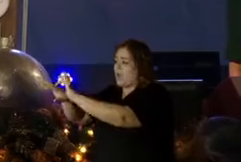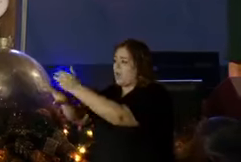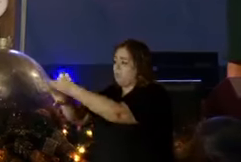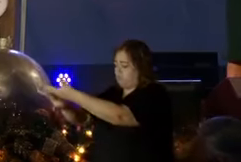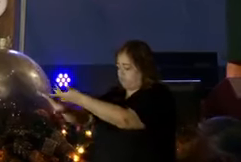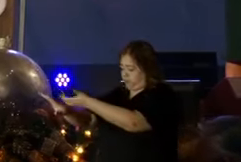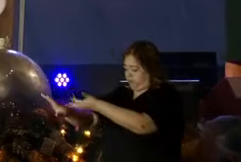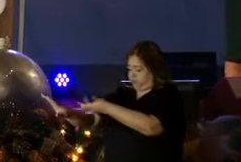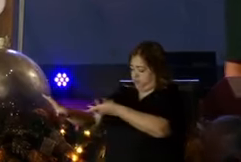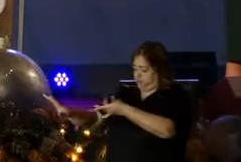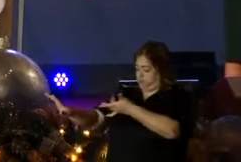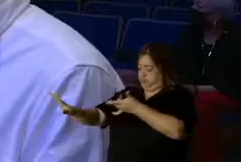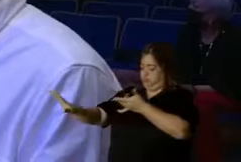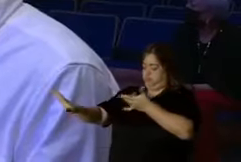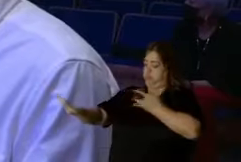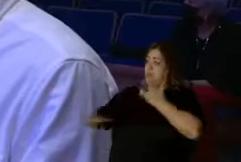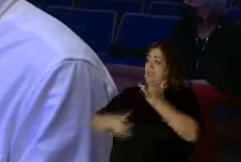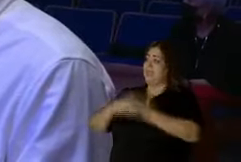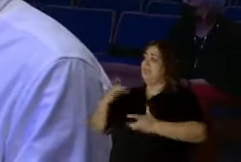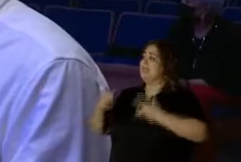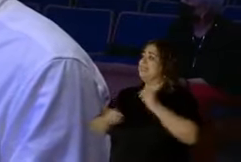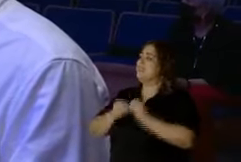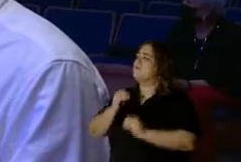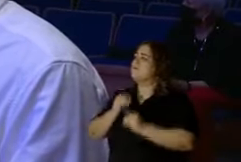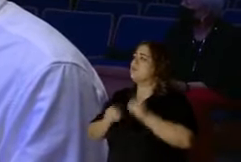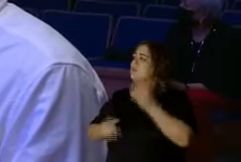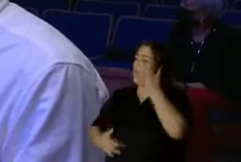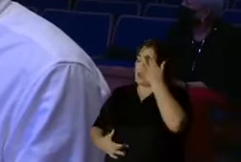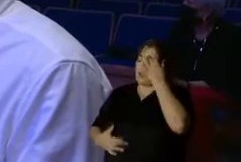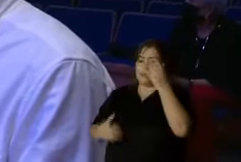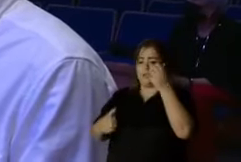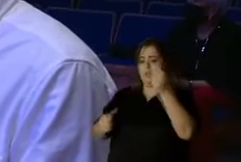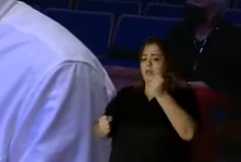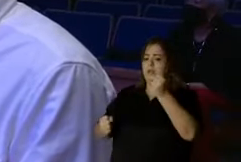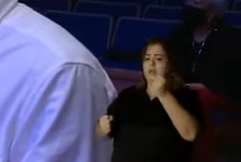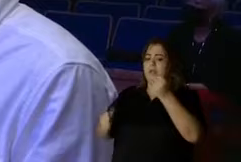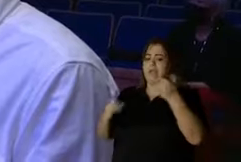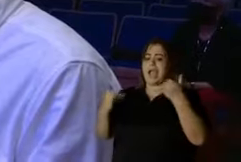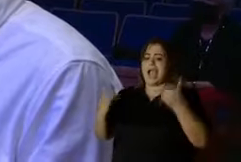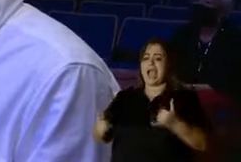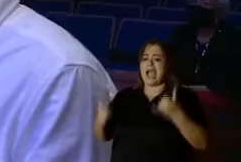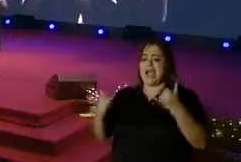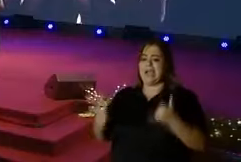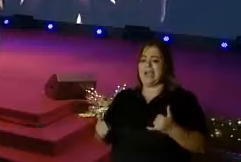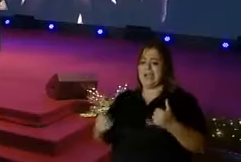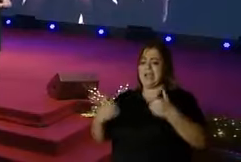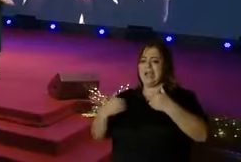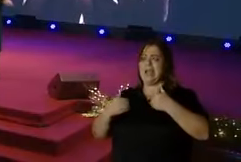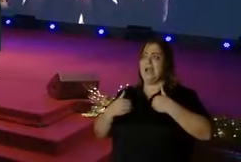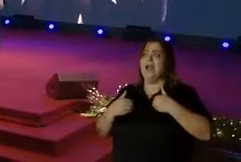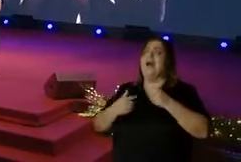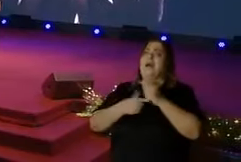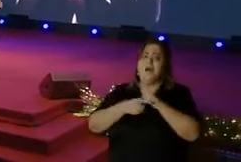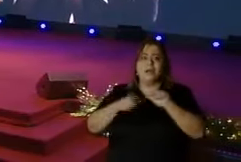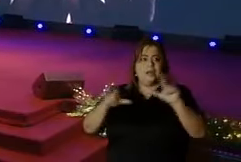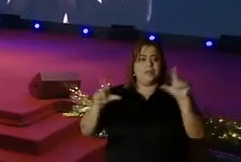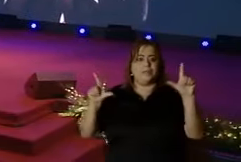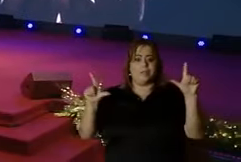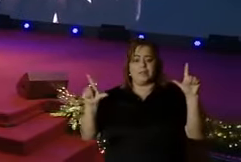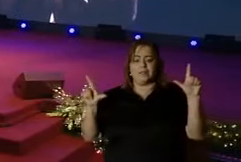Mas sentí que he sido sanada. Ahora tengo que glorificar